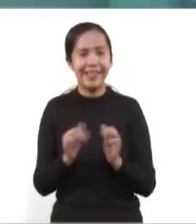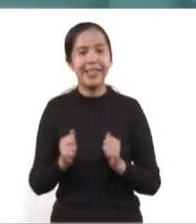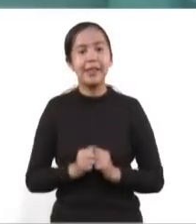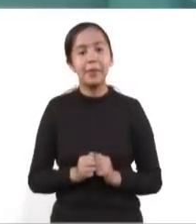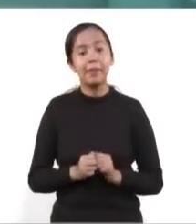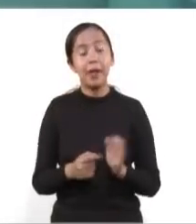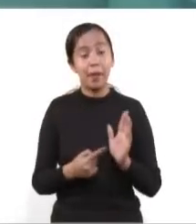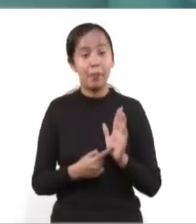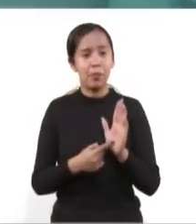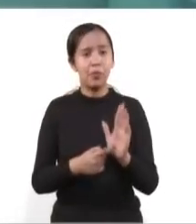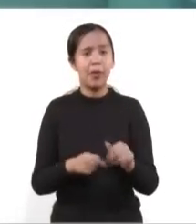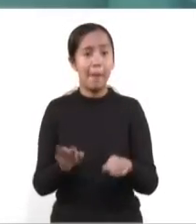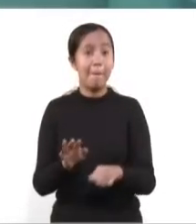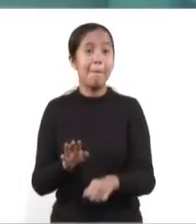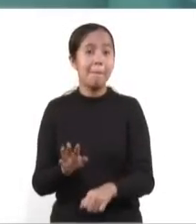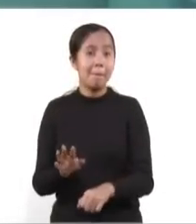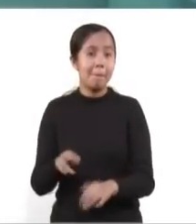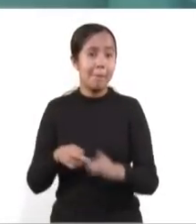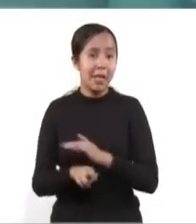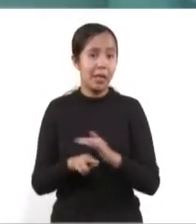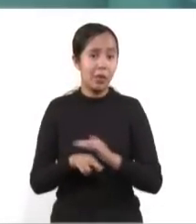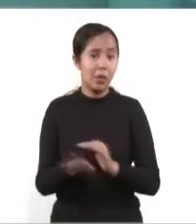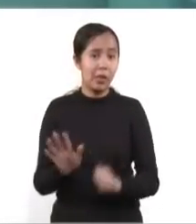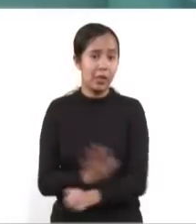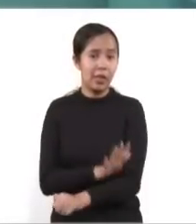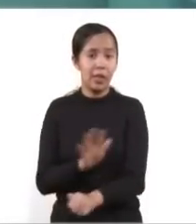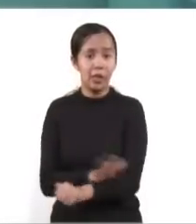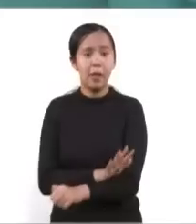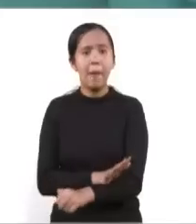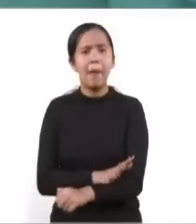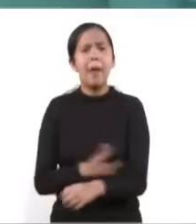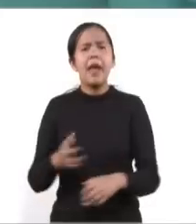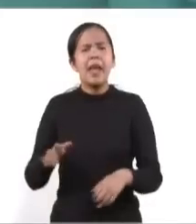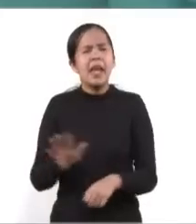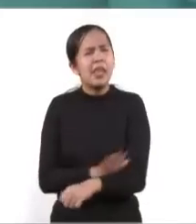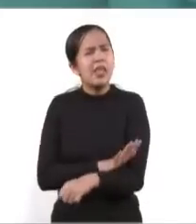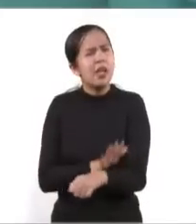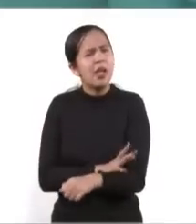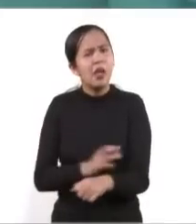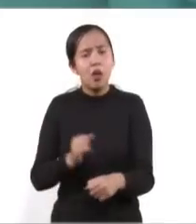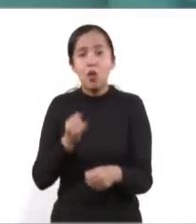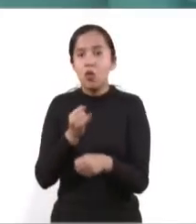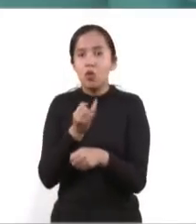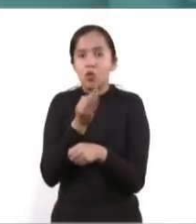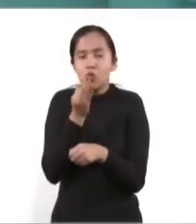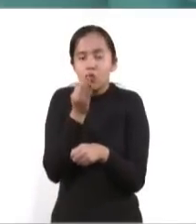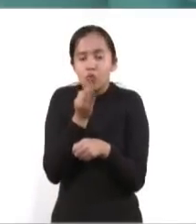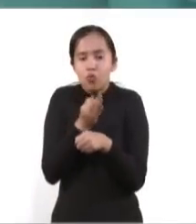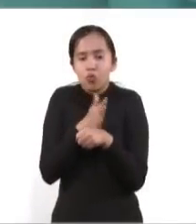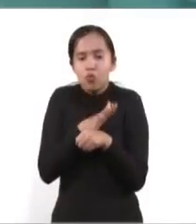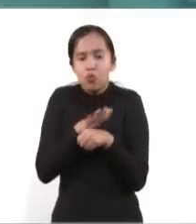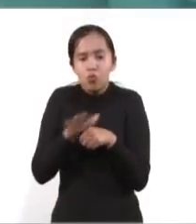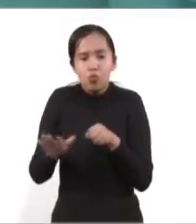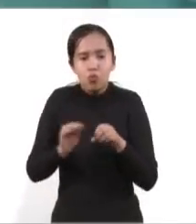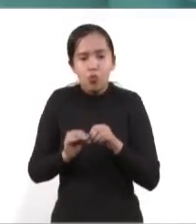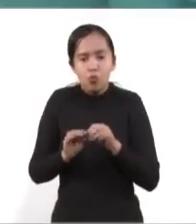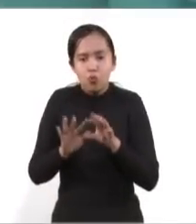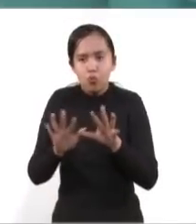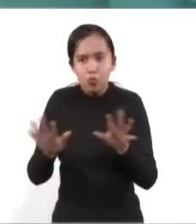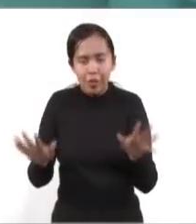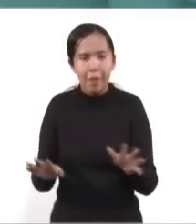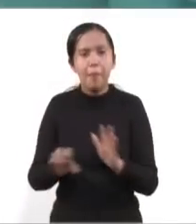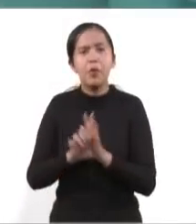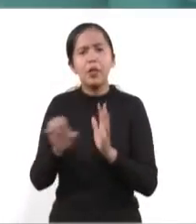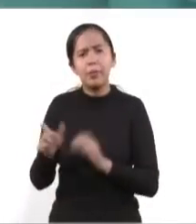Energía tiene la capacidad suficiente para abastecer de fluido eléctrico a ciudades de población media